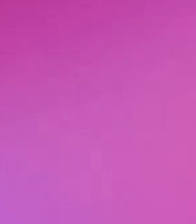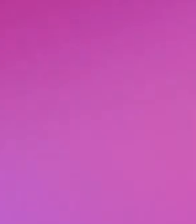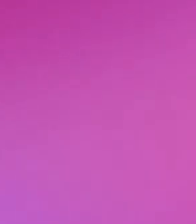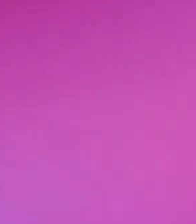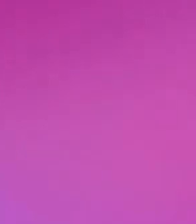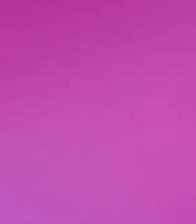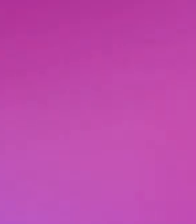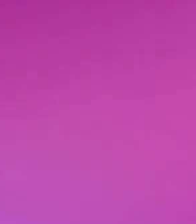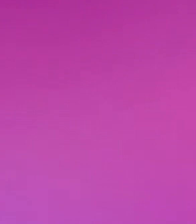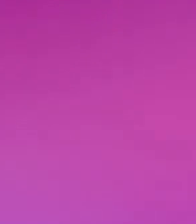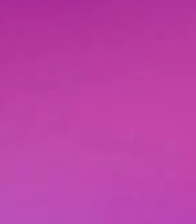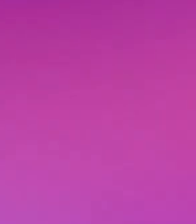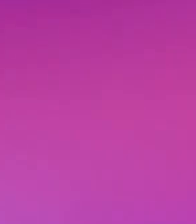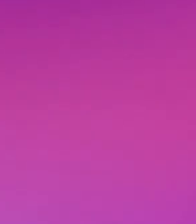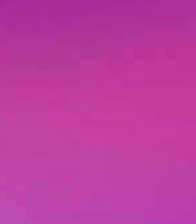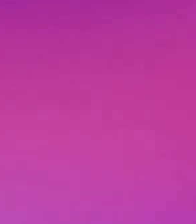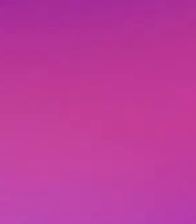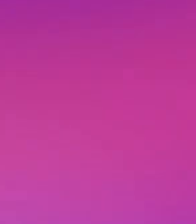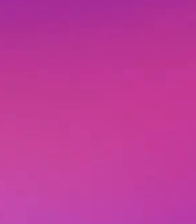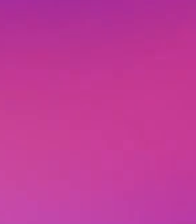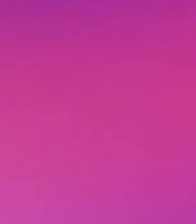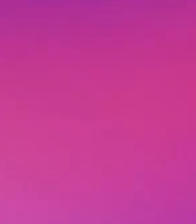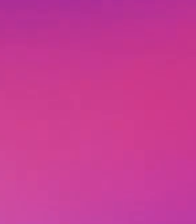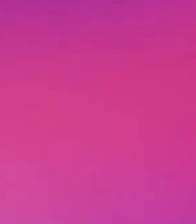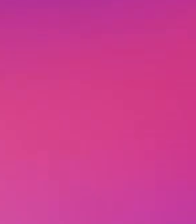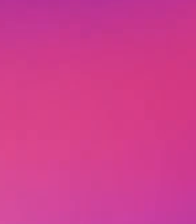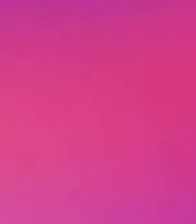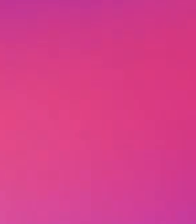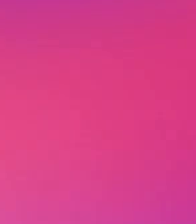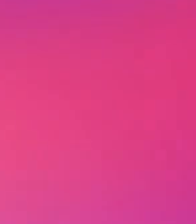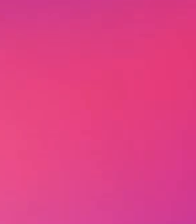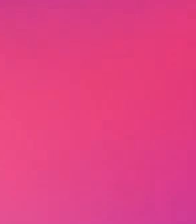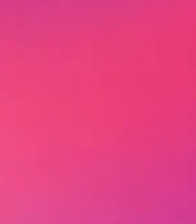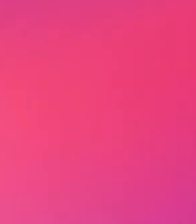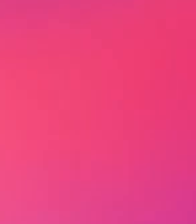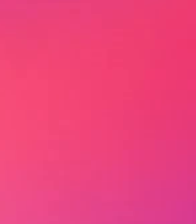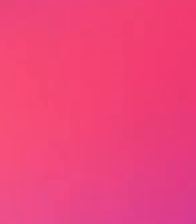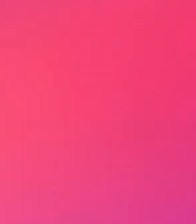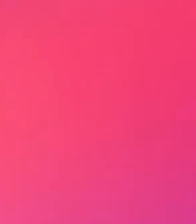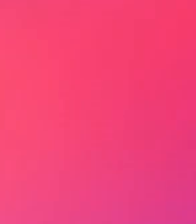digital, recuerda que los puedes encontrar en la página